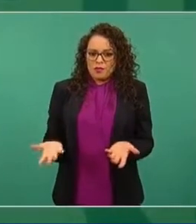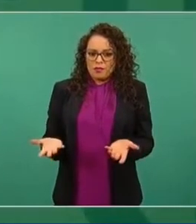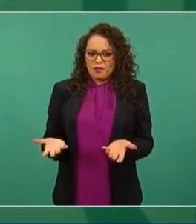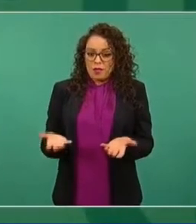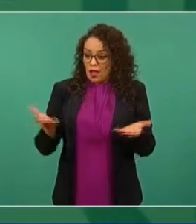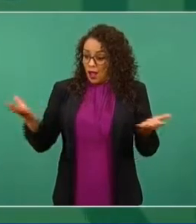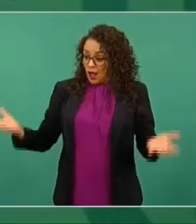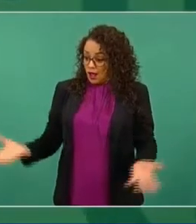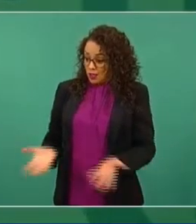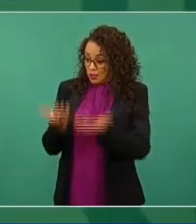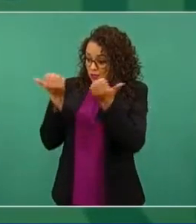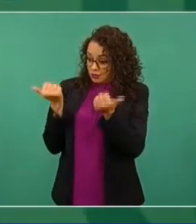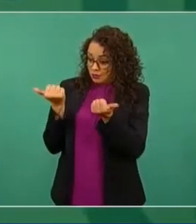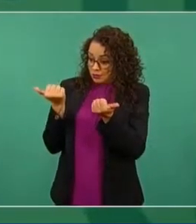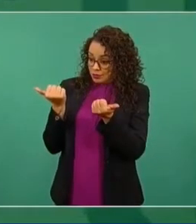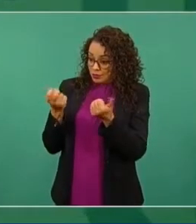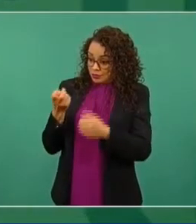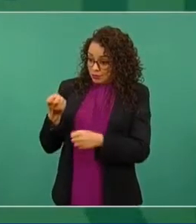rescate.